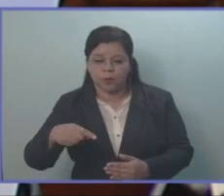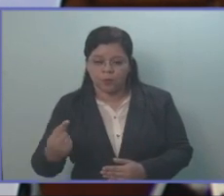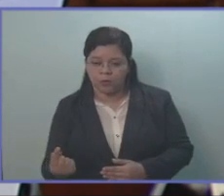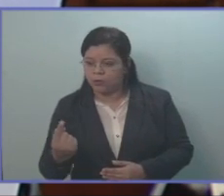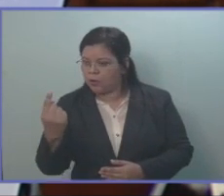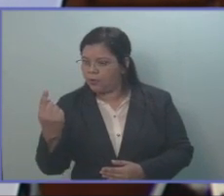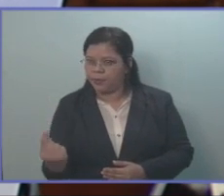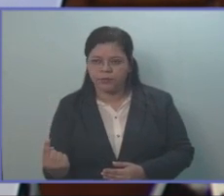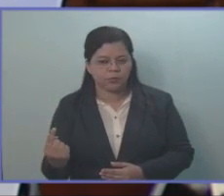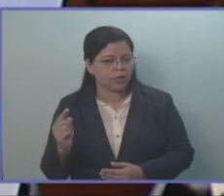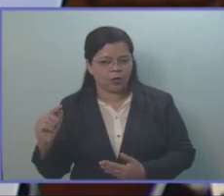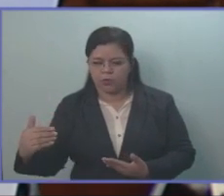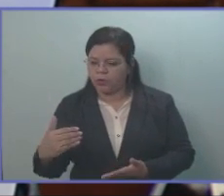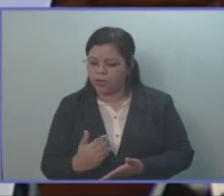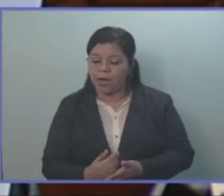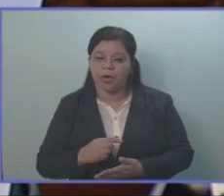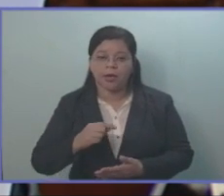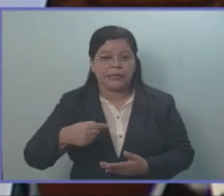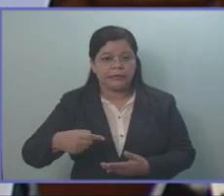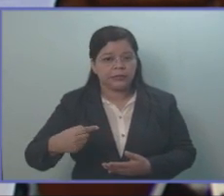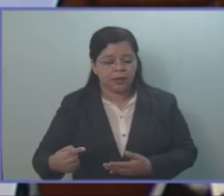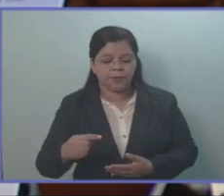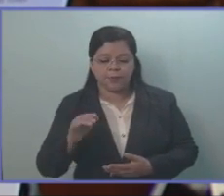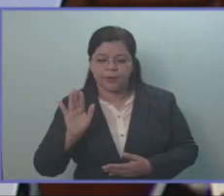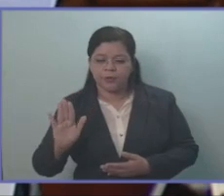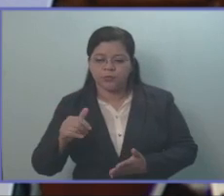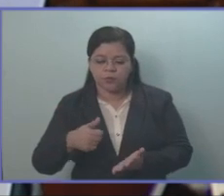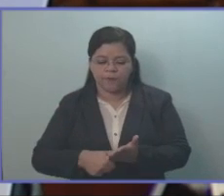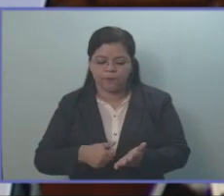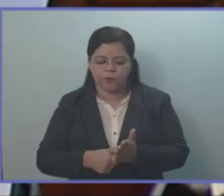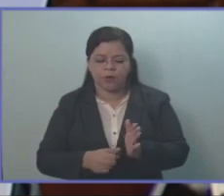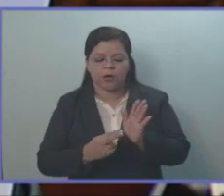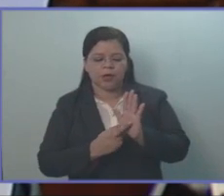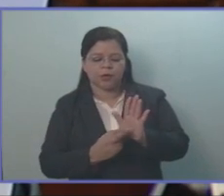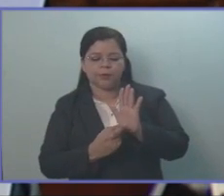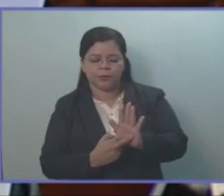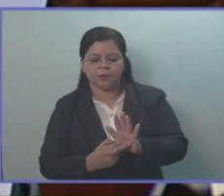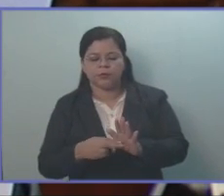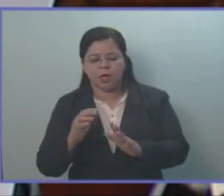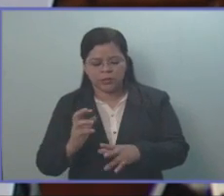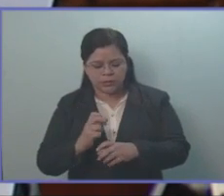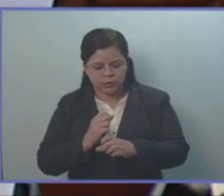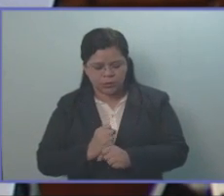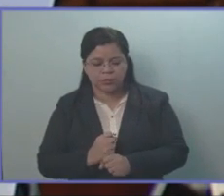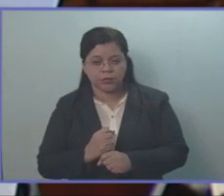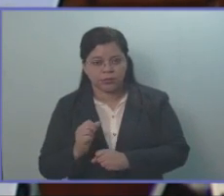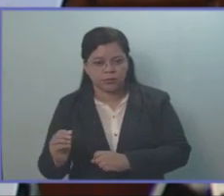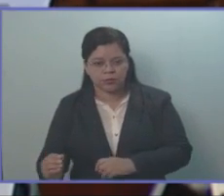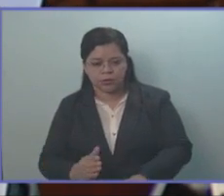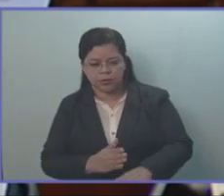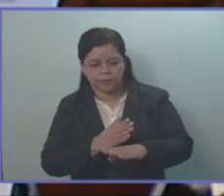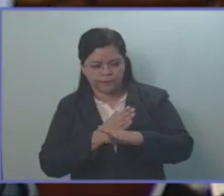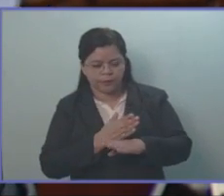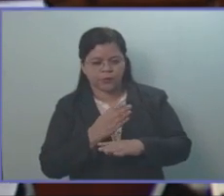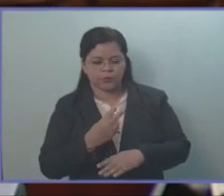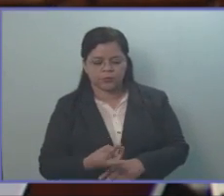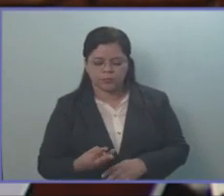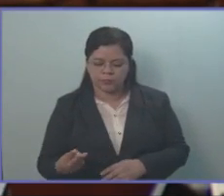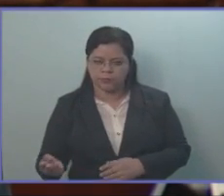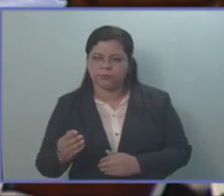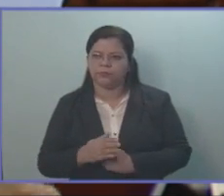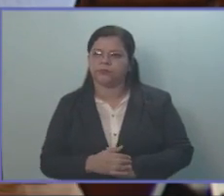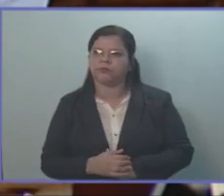libertad, siempre que esté presente su defensor y se garantice el ejercicio de defensa material.